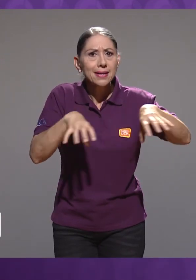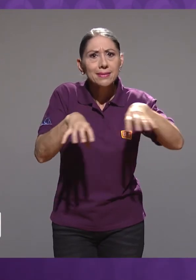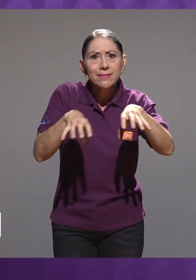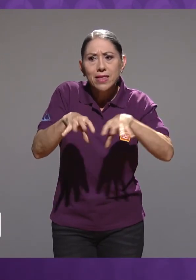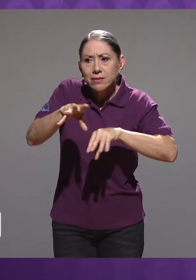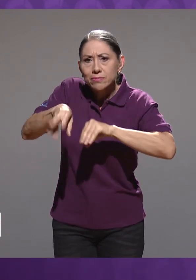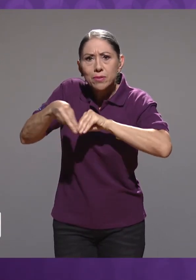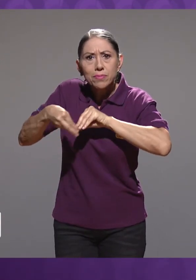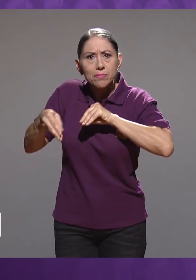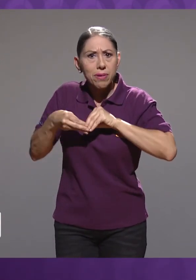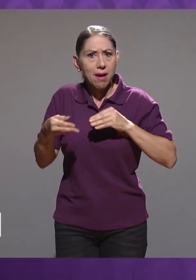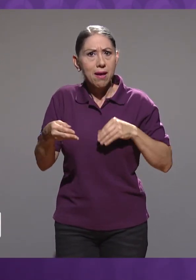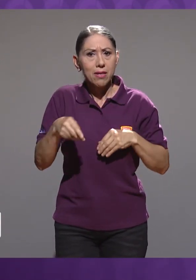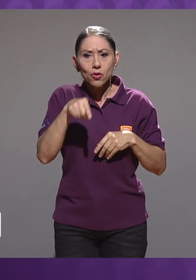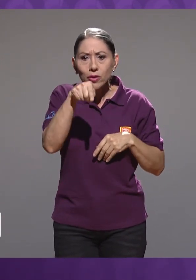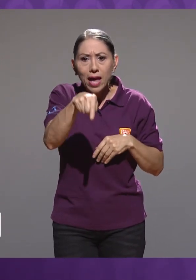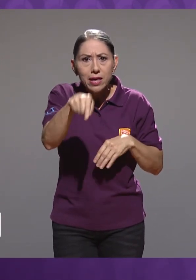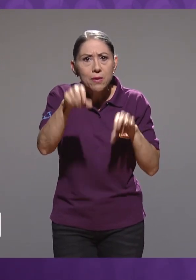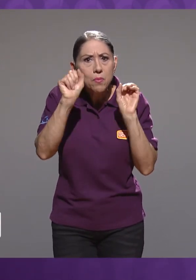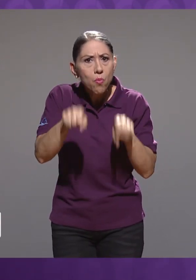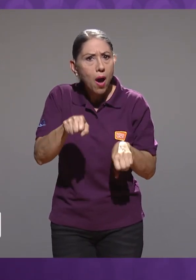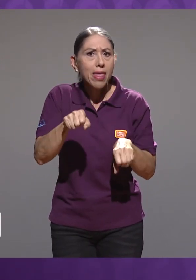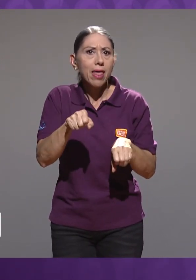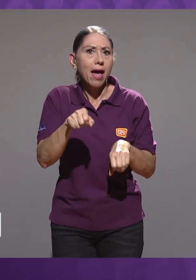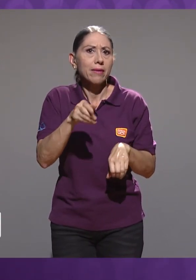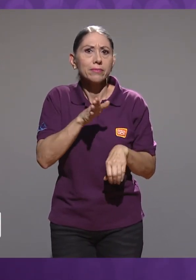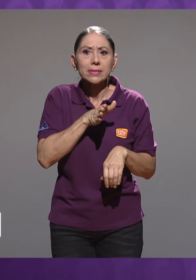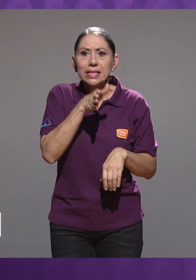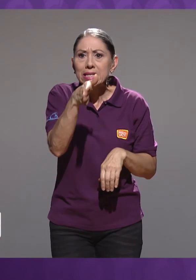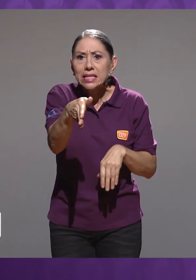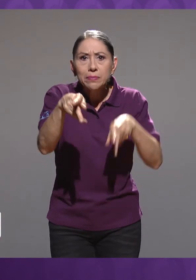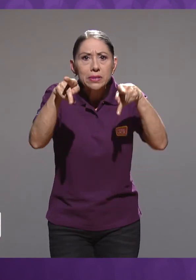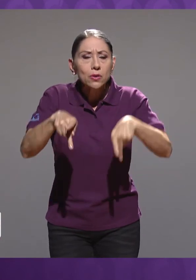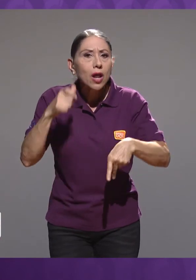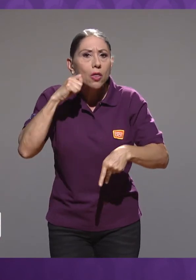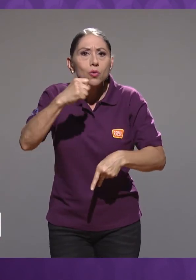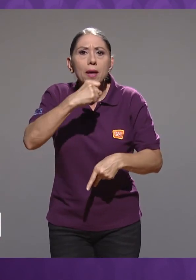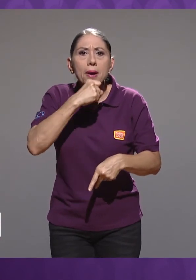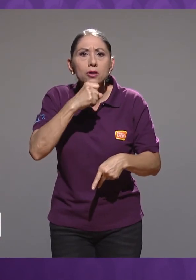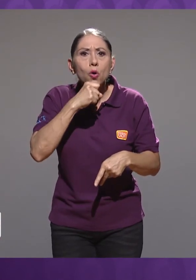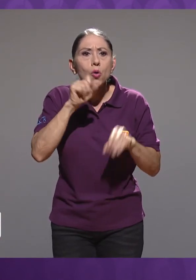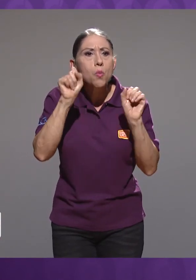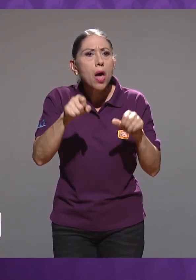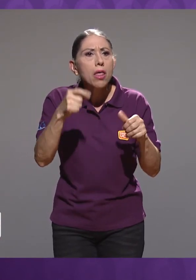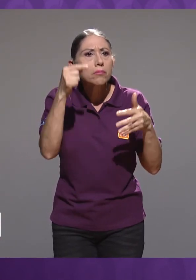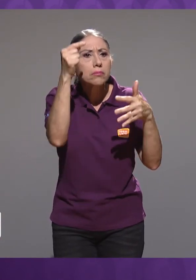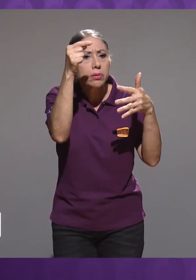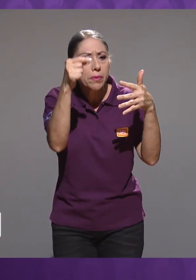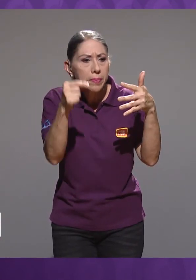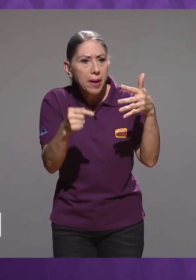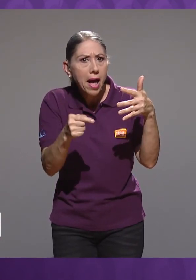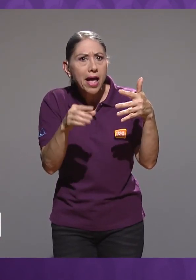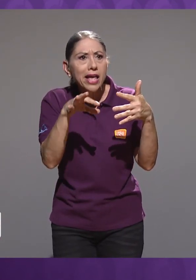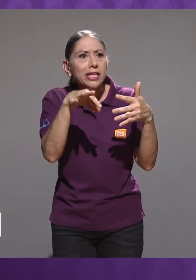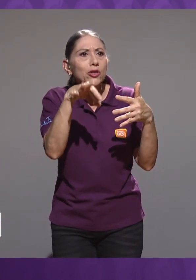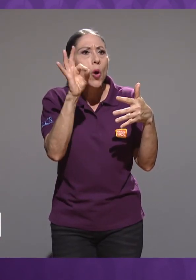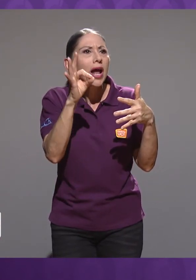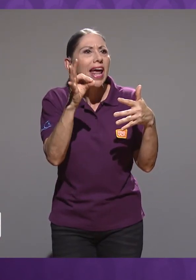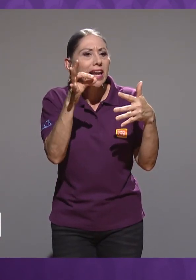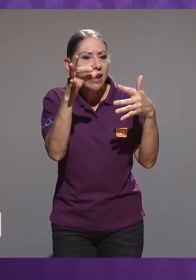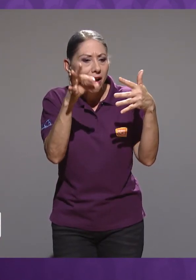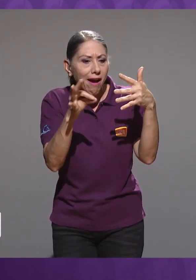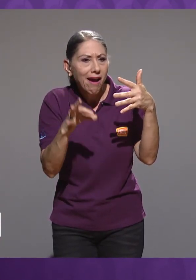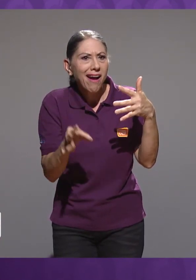actividades donde usted un centro diurno pueda ir y que el adulto mayor pueda escoger lo que quiere hacer